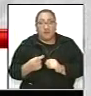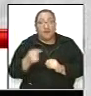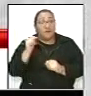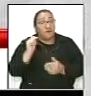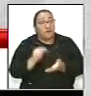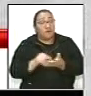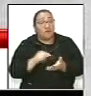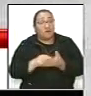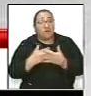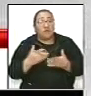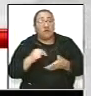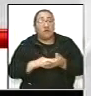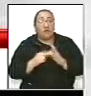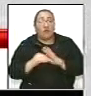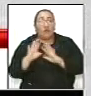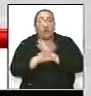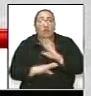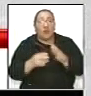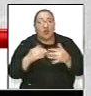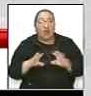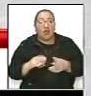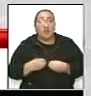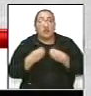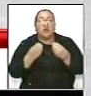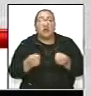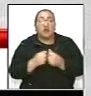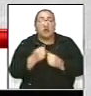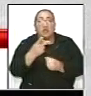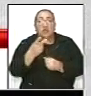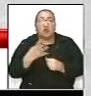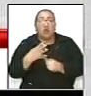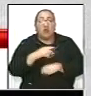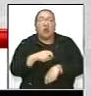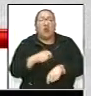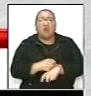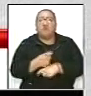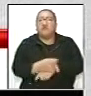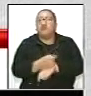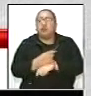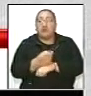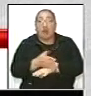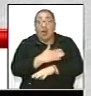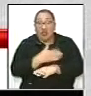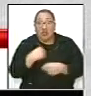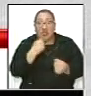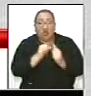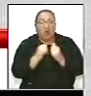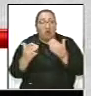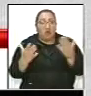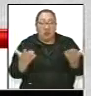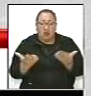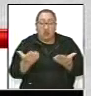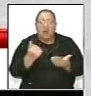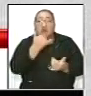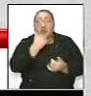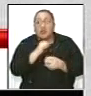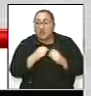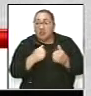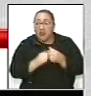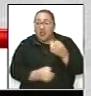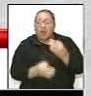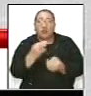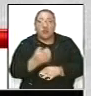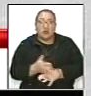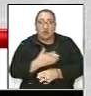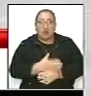Estas medidas de protección ahora se dictan en 24 horas. Si tenemos que comparar con lo que pasa en el sistema de